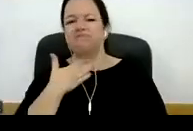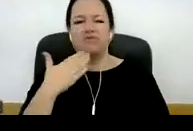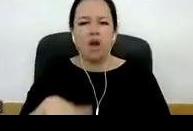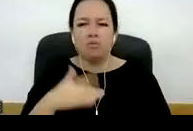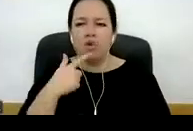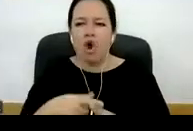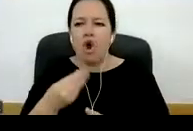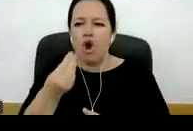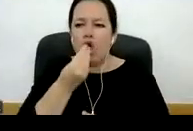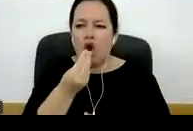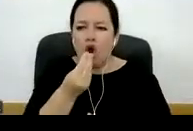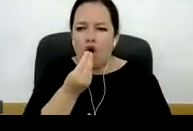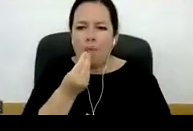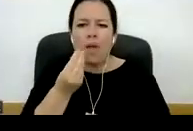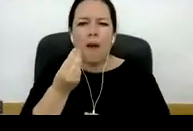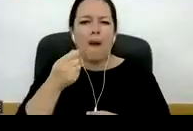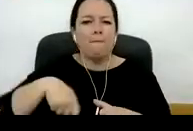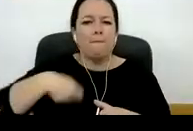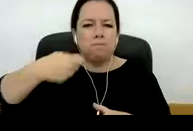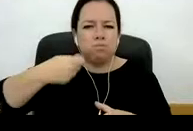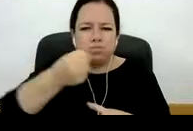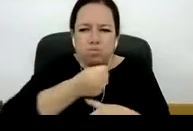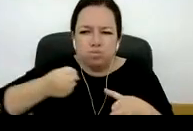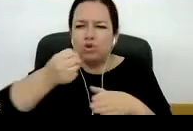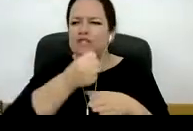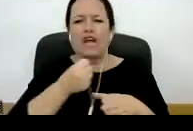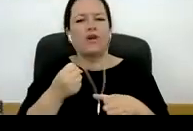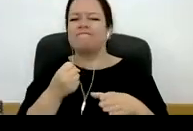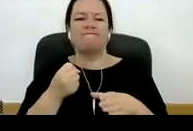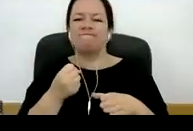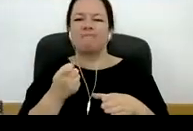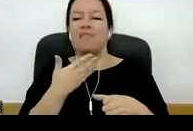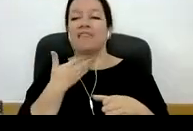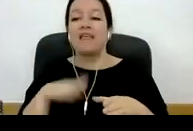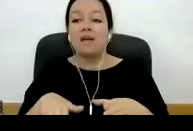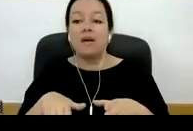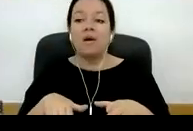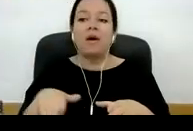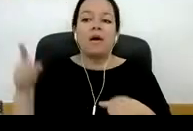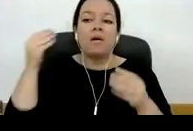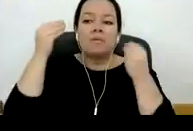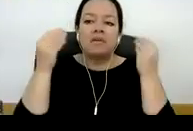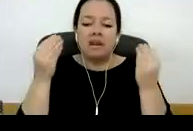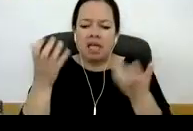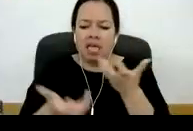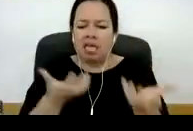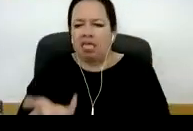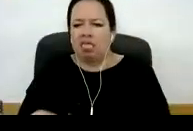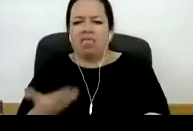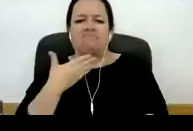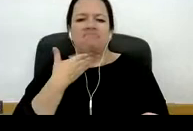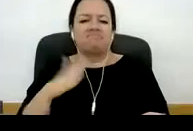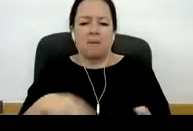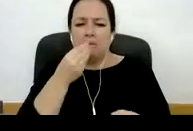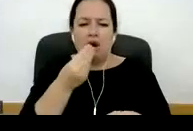alimentos más del puchero, por ejemplo. Como van a disfrutar menos, pues piensan, no vale la pena, como